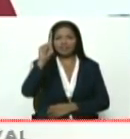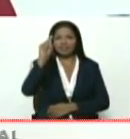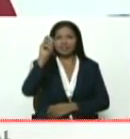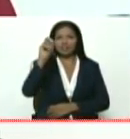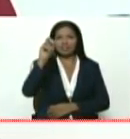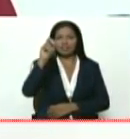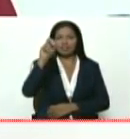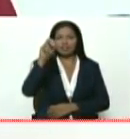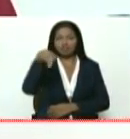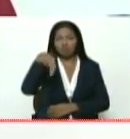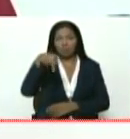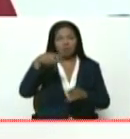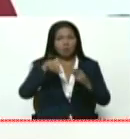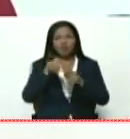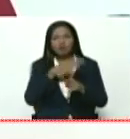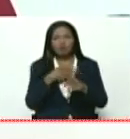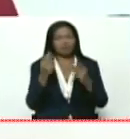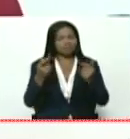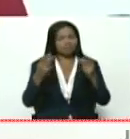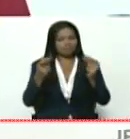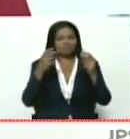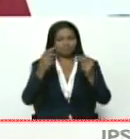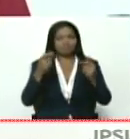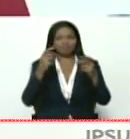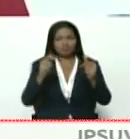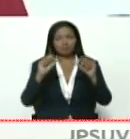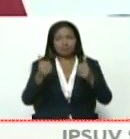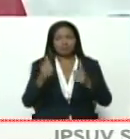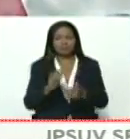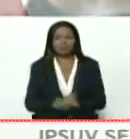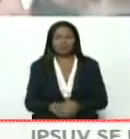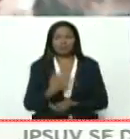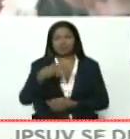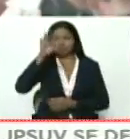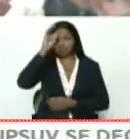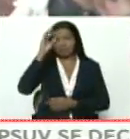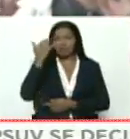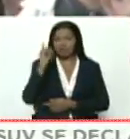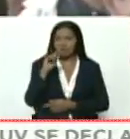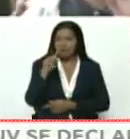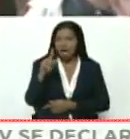Pero ya, hay que estar pilas, ¿vale? Yo no sabía que existía eso, Héctor.